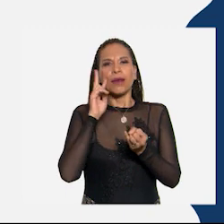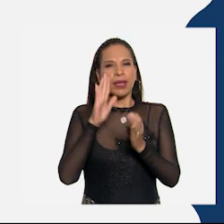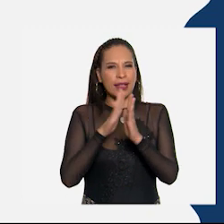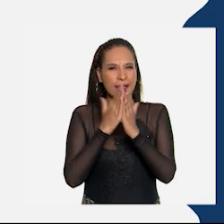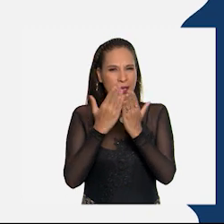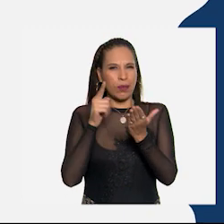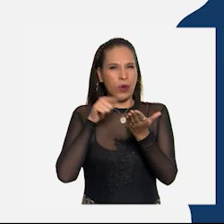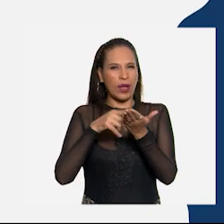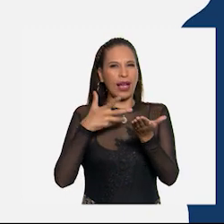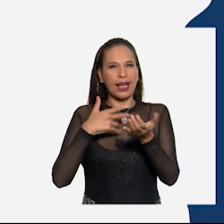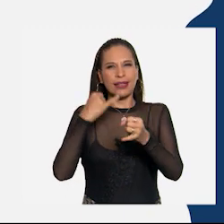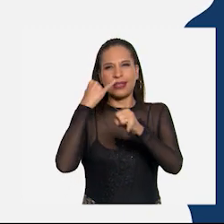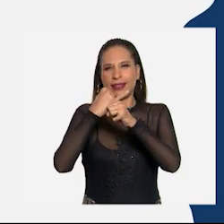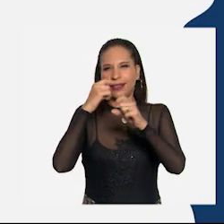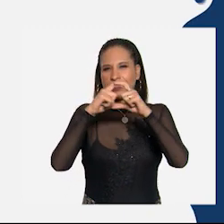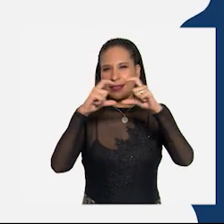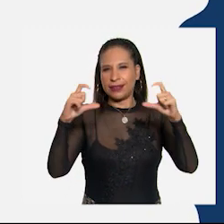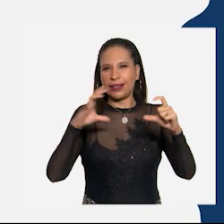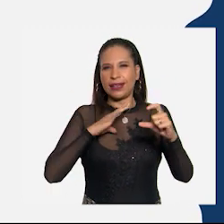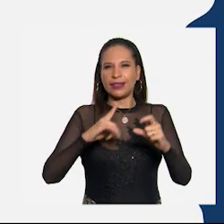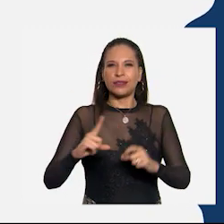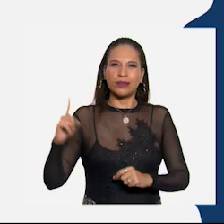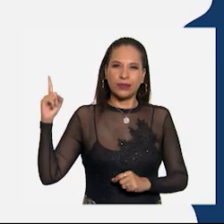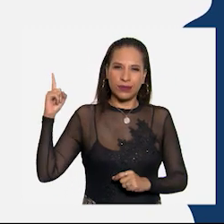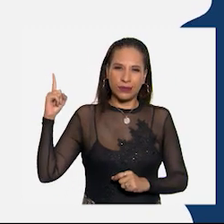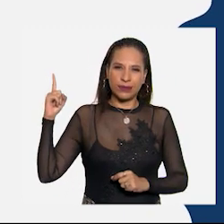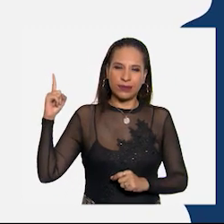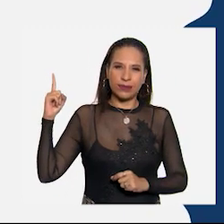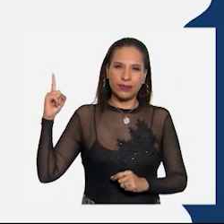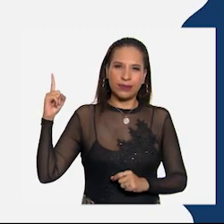los libros de texto en la página